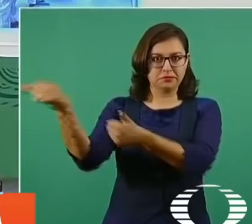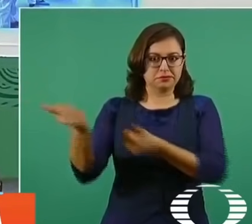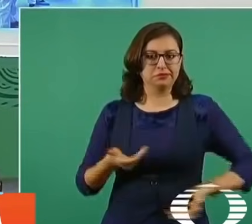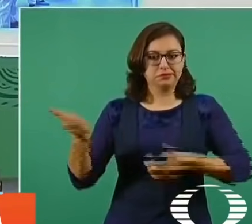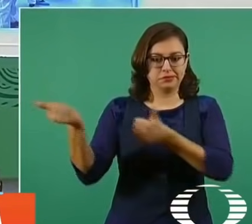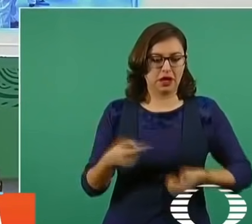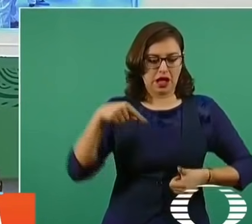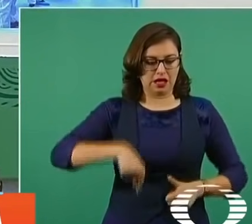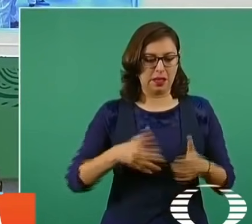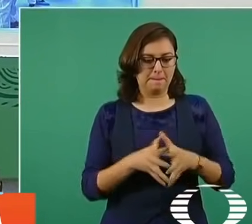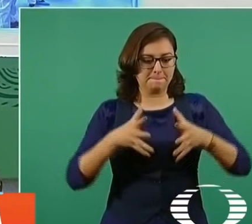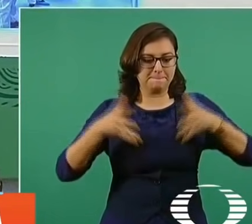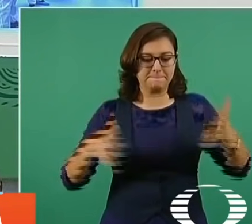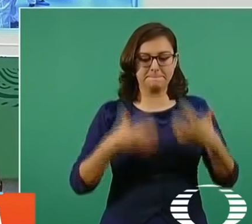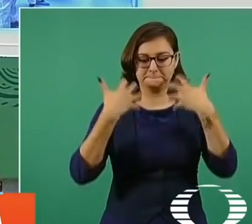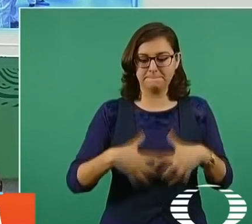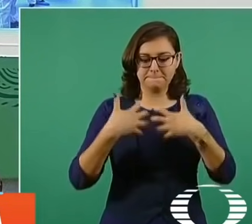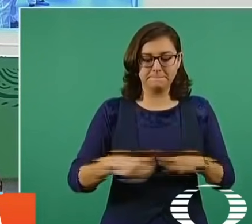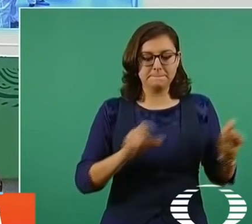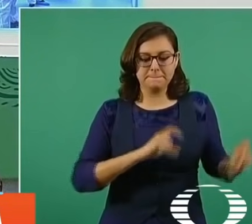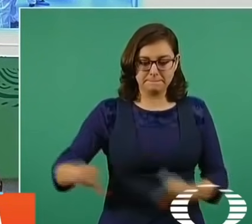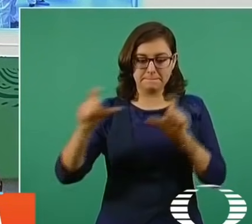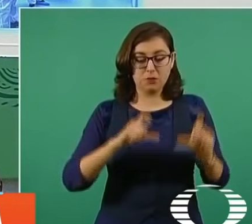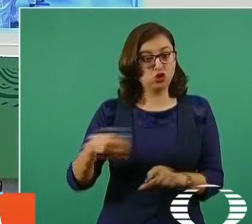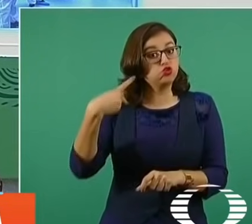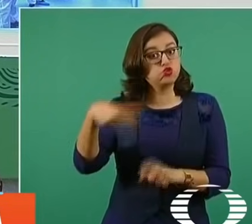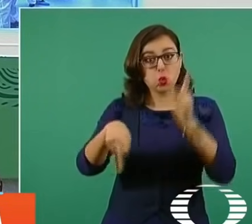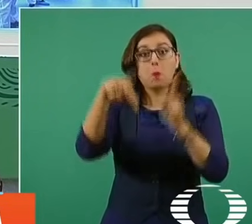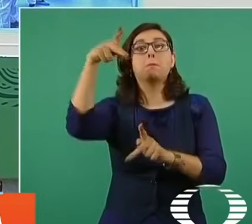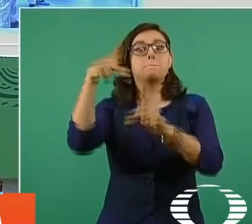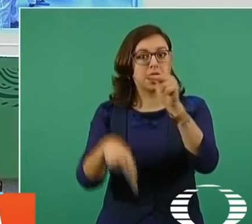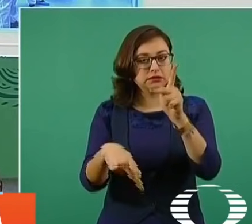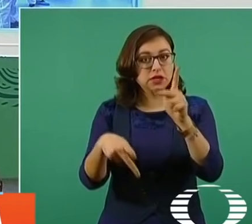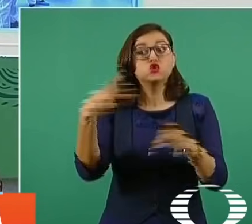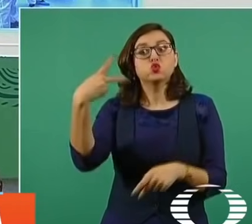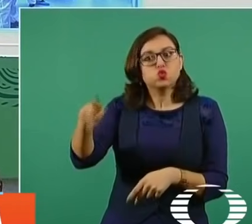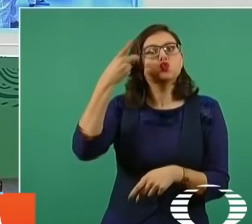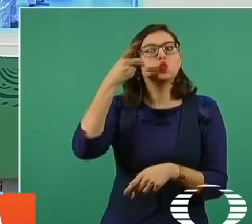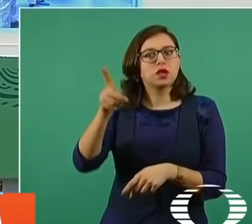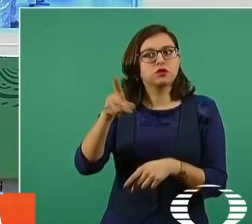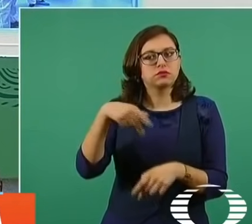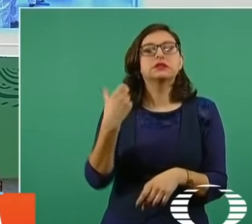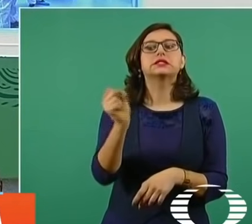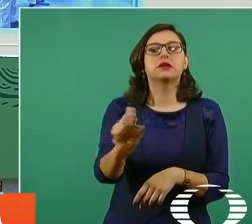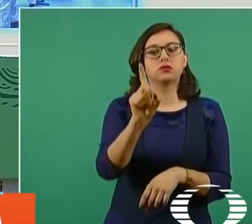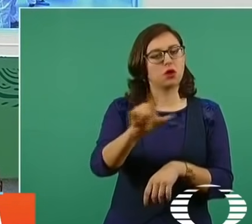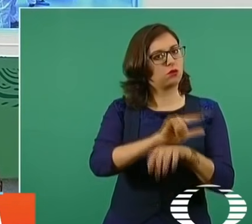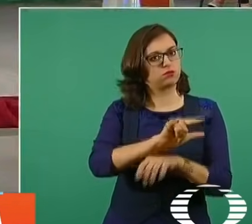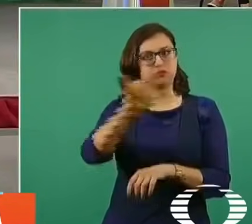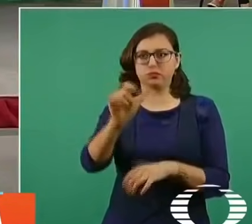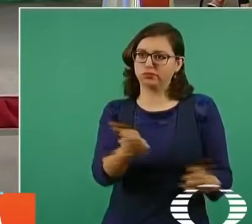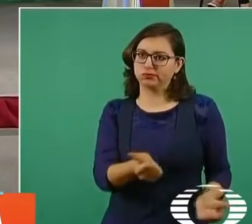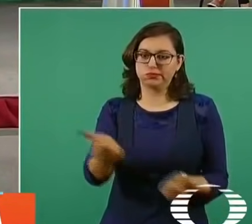envasando, llenando, como ya dije, y supervisando que estén adecuadamente esas vacunas. Entonces, el fin de semana